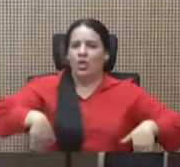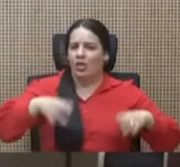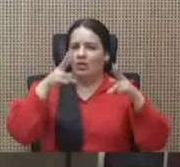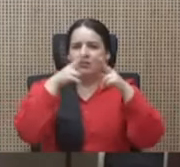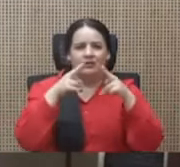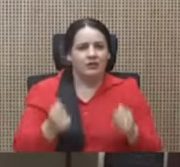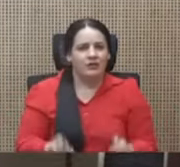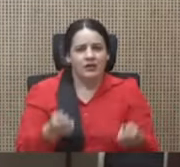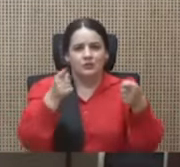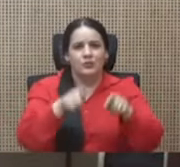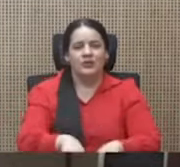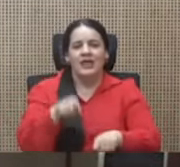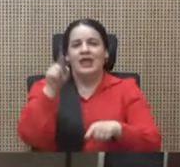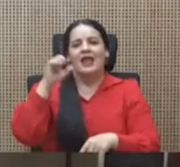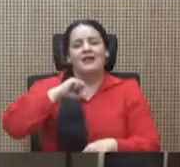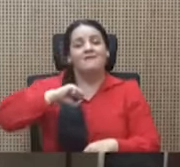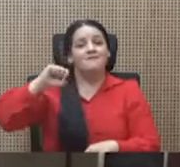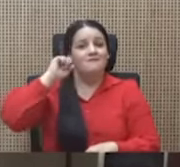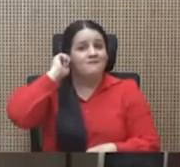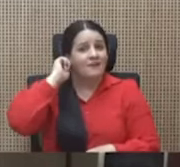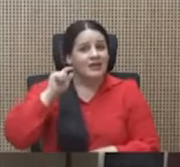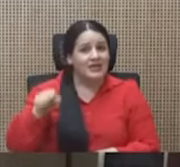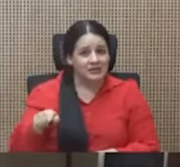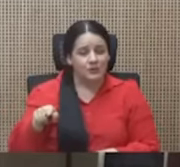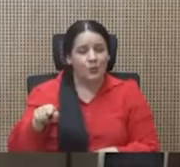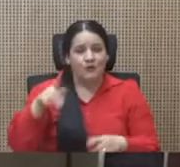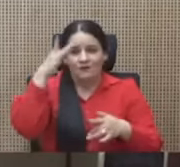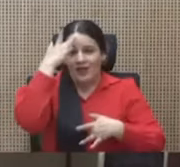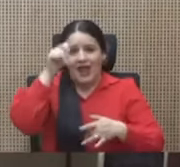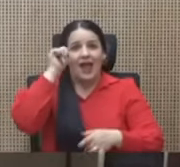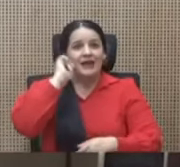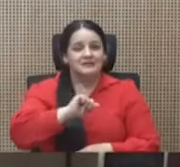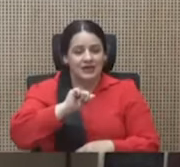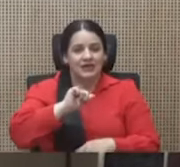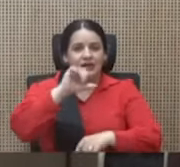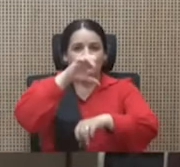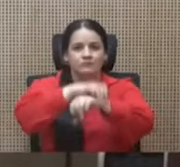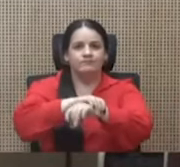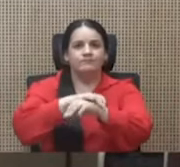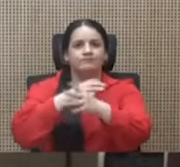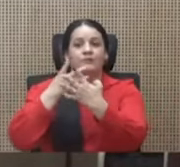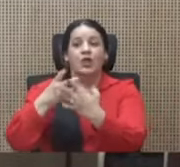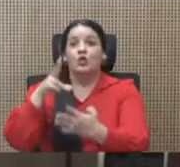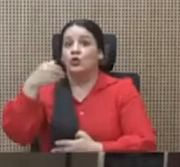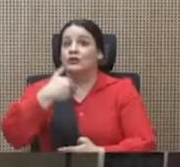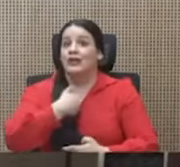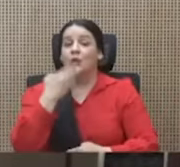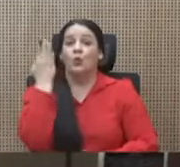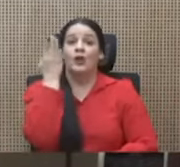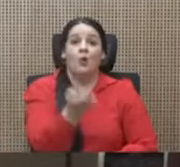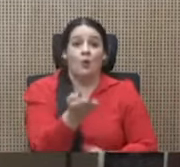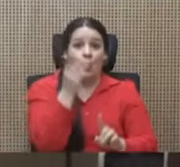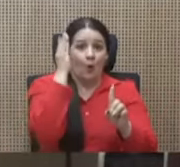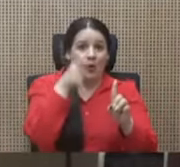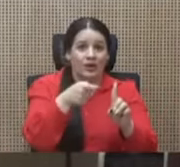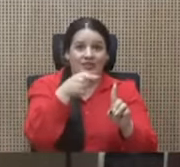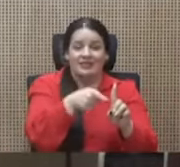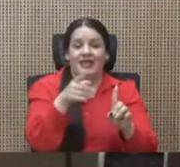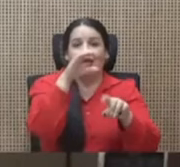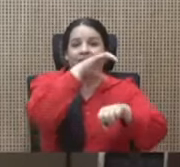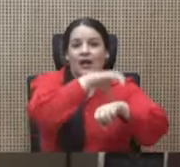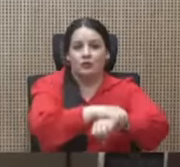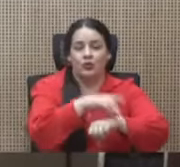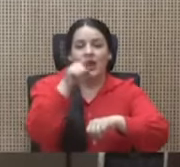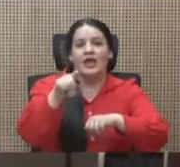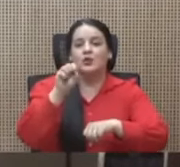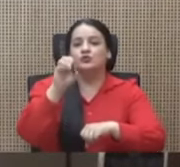feminismo enfermizo es tal que ayer encerraron a Alonso sin contar con una orden de captura lo más grave y en un sótano con presos